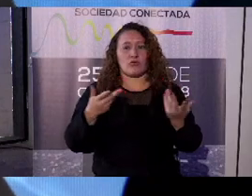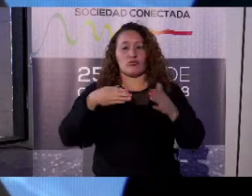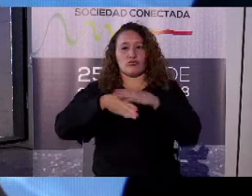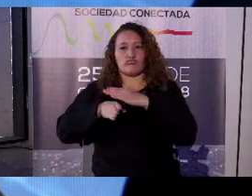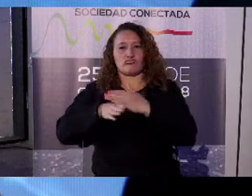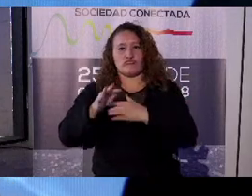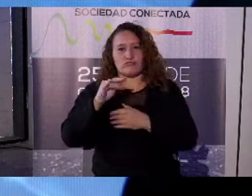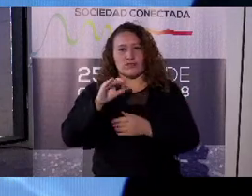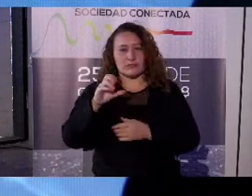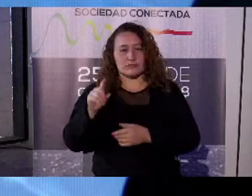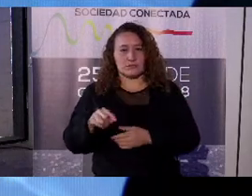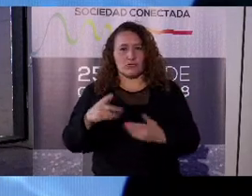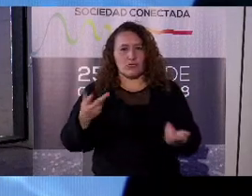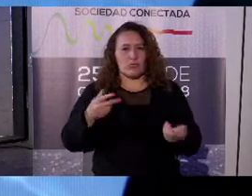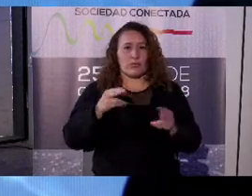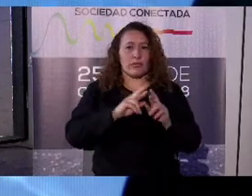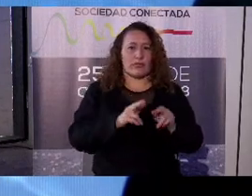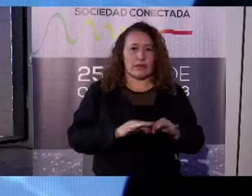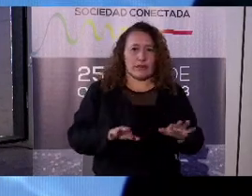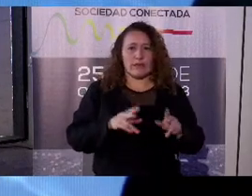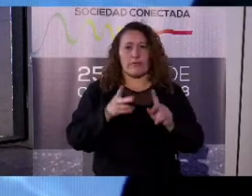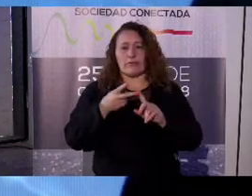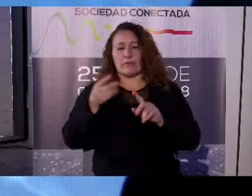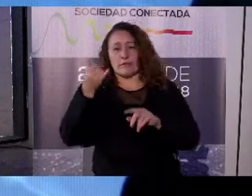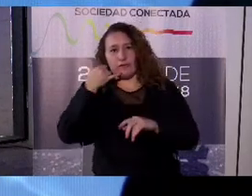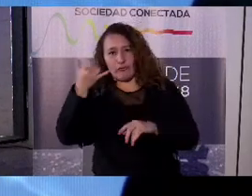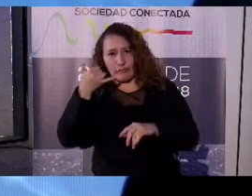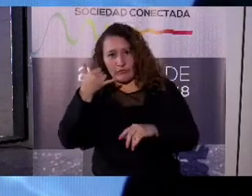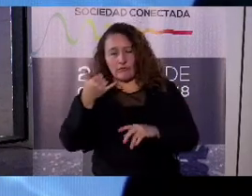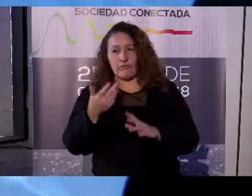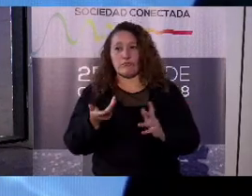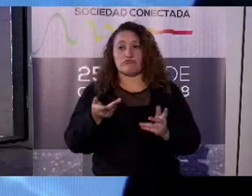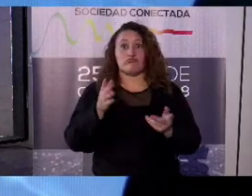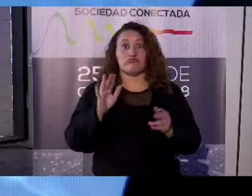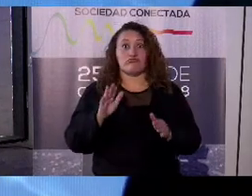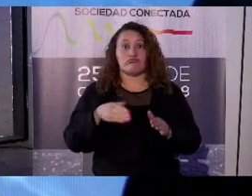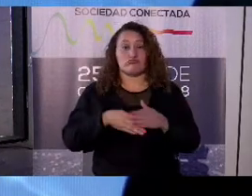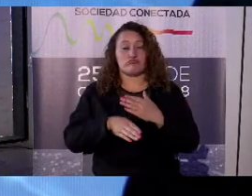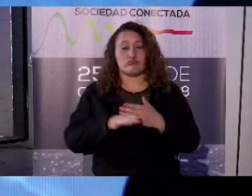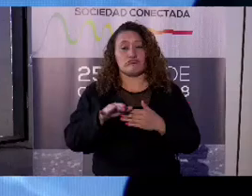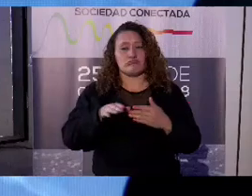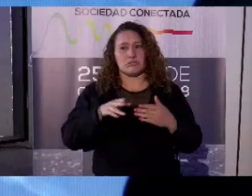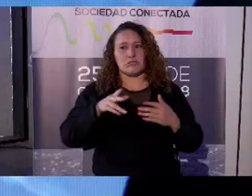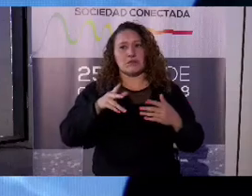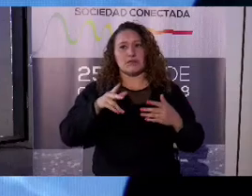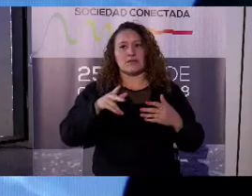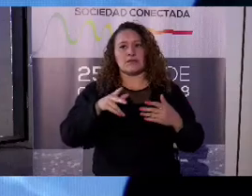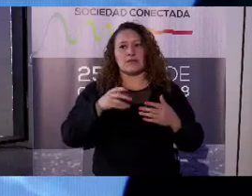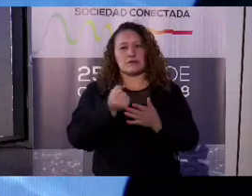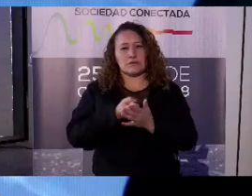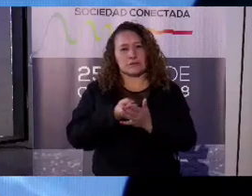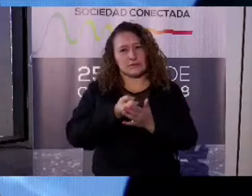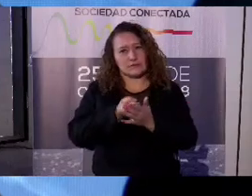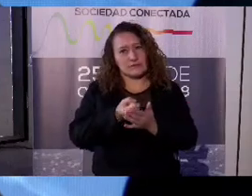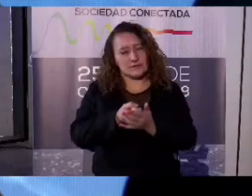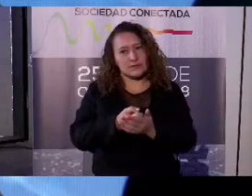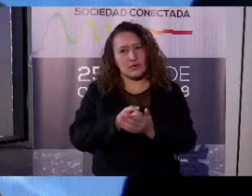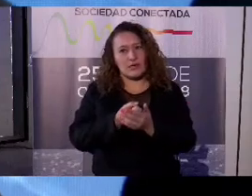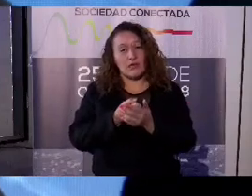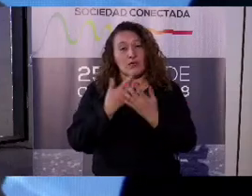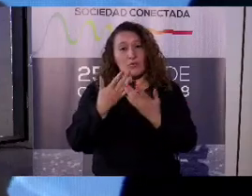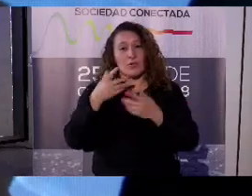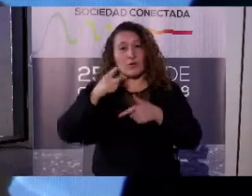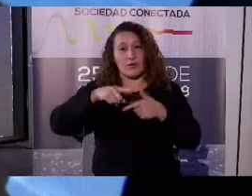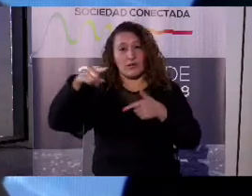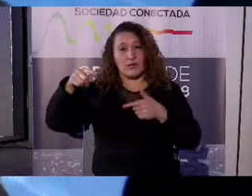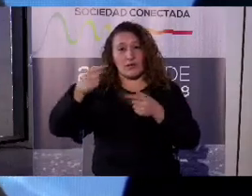tic tanto en en internet como en telefonía móvil lo cual ha hecho que el tratar de hacerles de entender que la economía